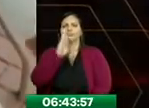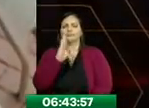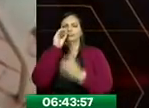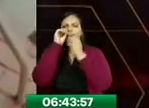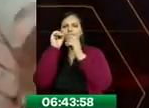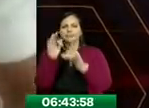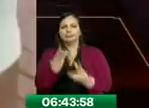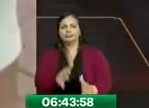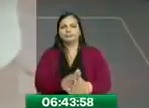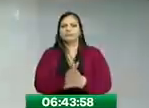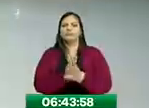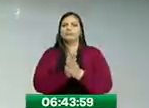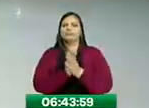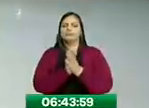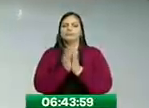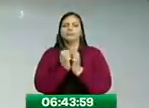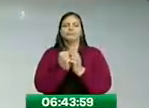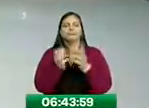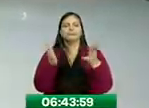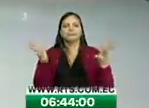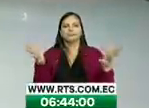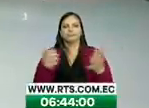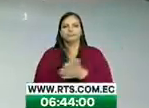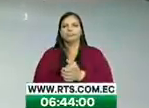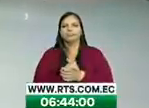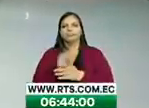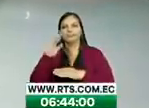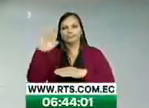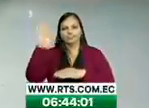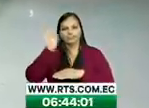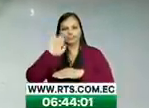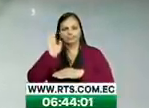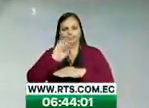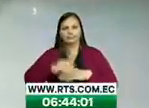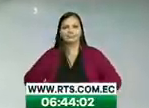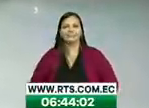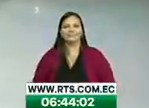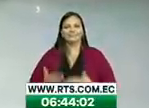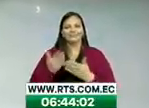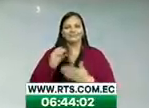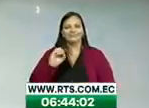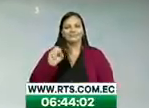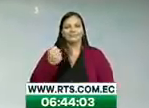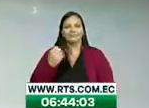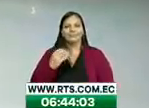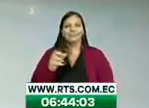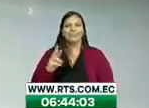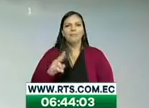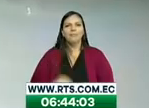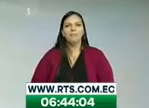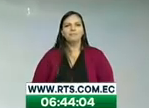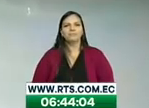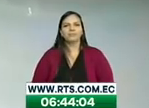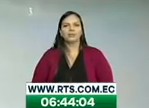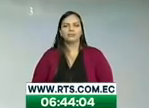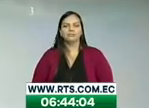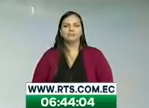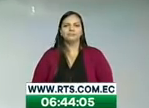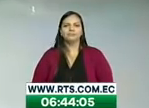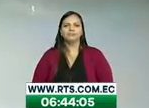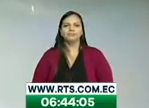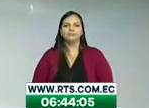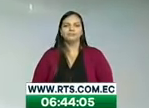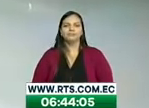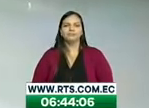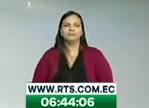mucho. Chao, chao. Ahí está, un abrazo entonces para don Oscar Bagui. Oiga, rapidísimo, si me lo permite el productor, ya para irnos